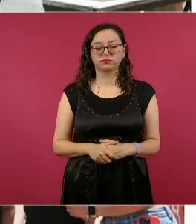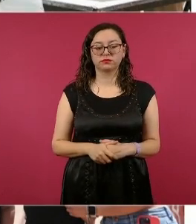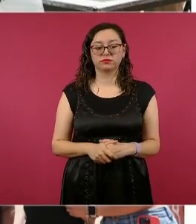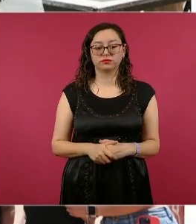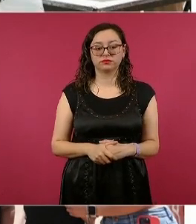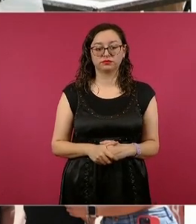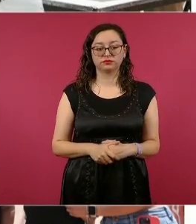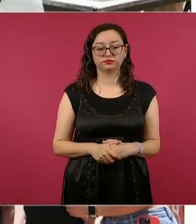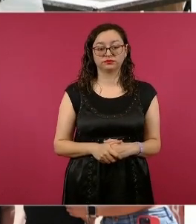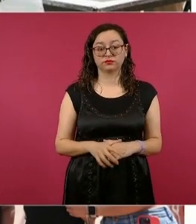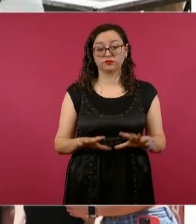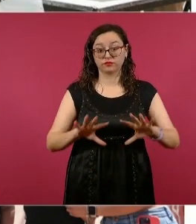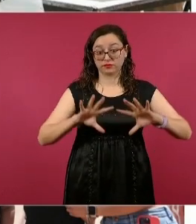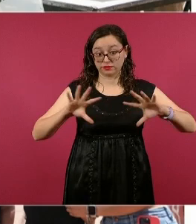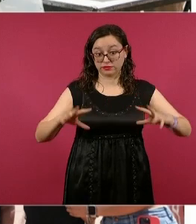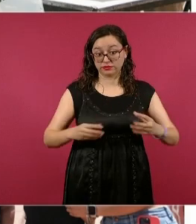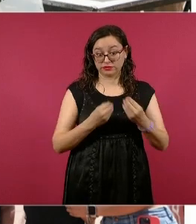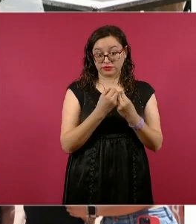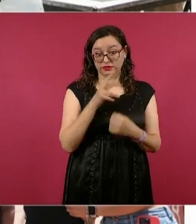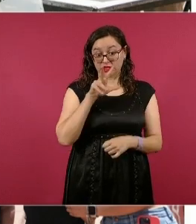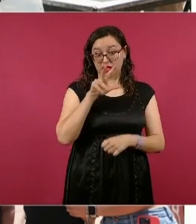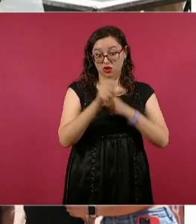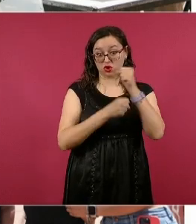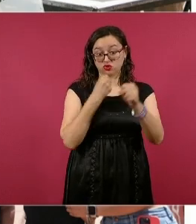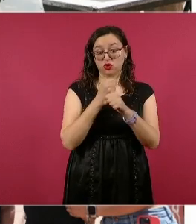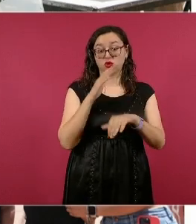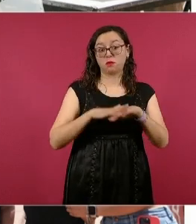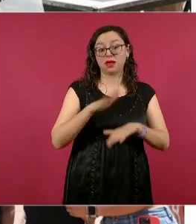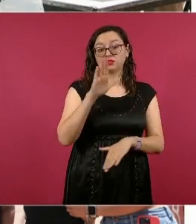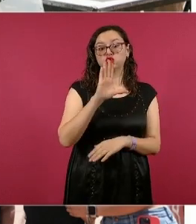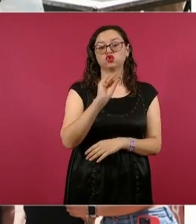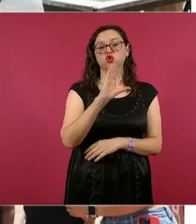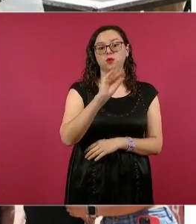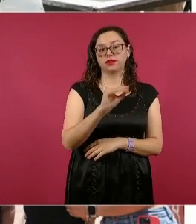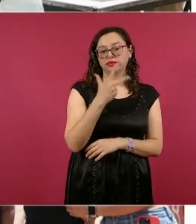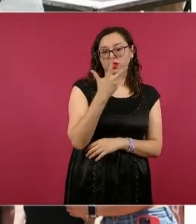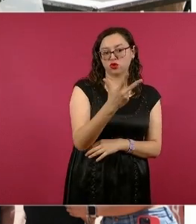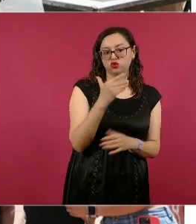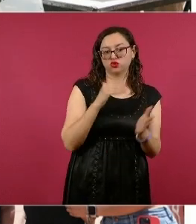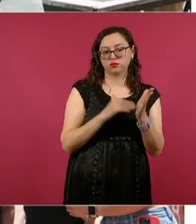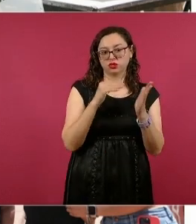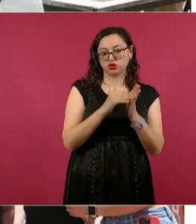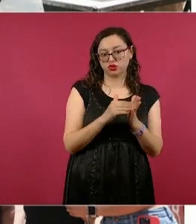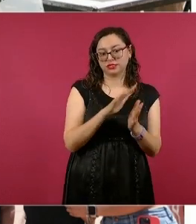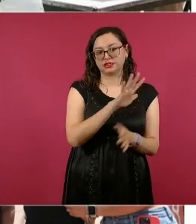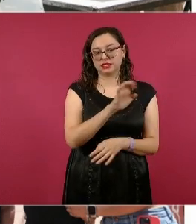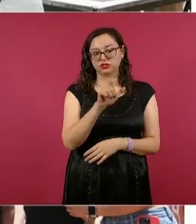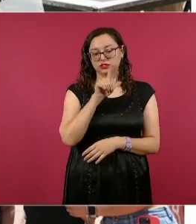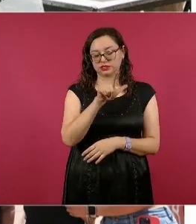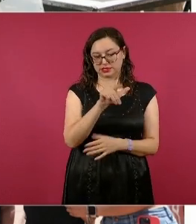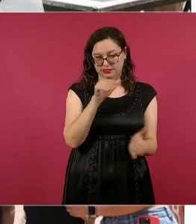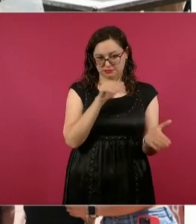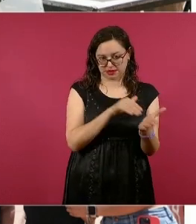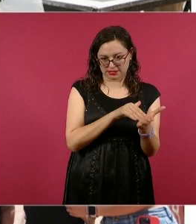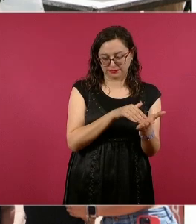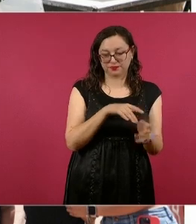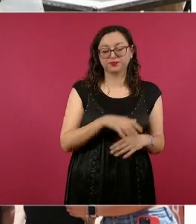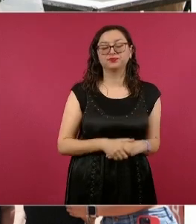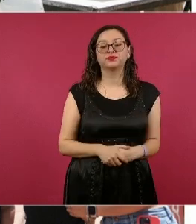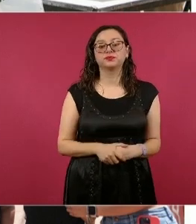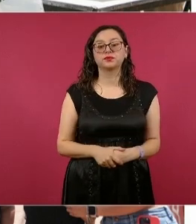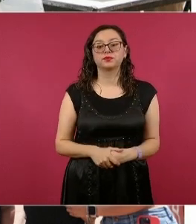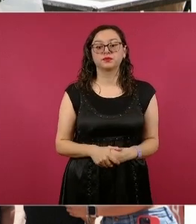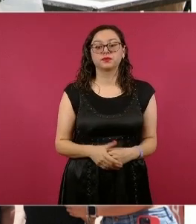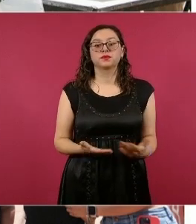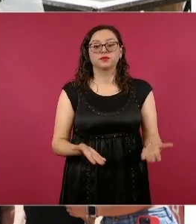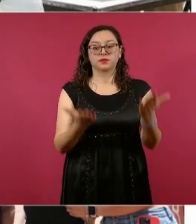98.517.000 personas registradas en el padrón electoral. Para la presidencia de la República,